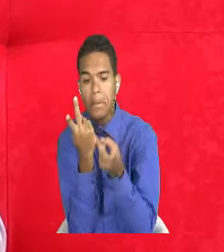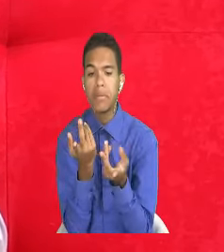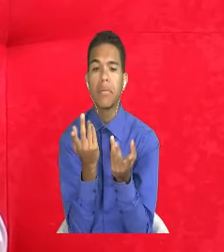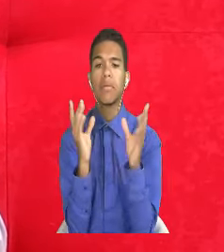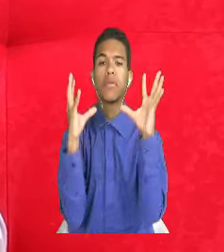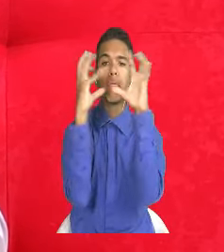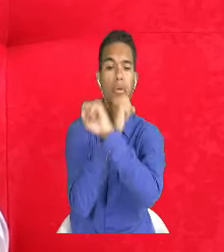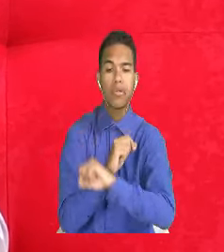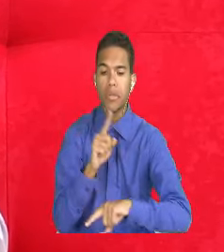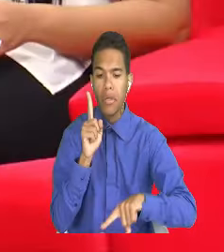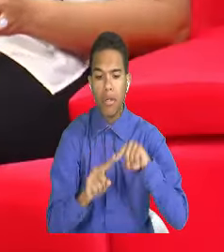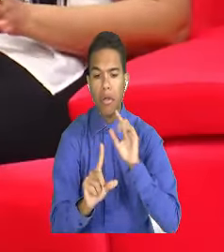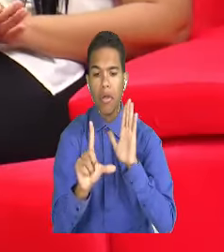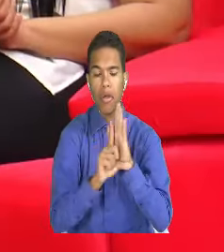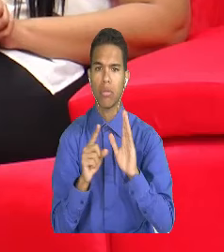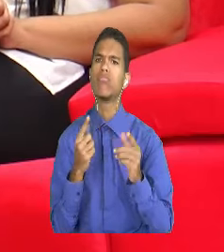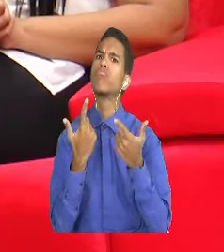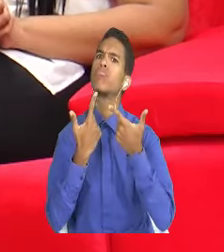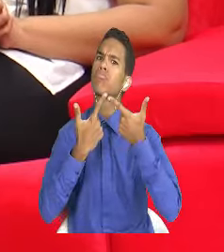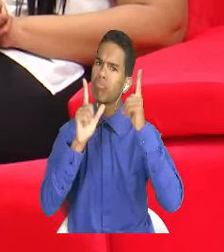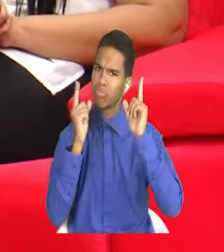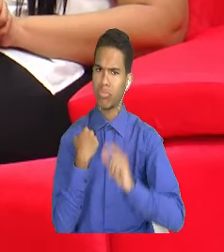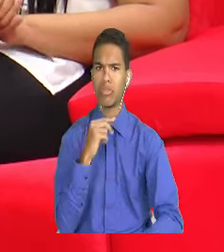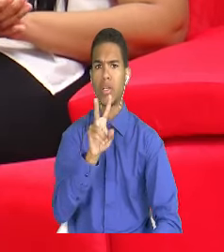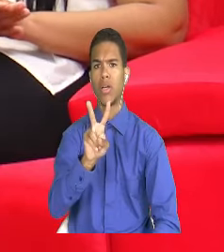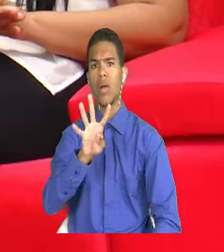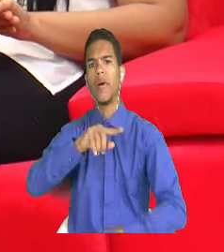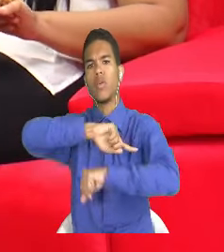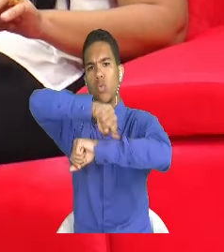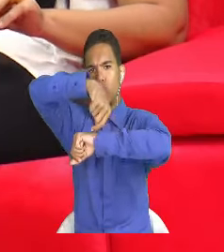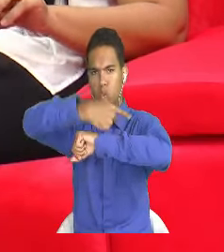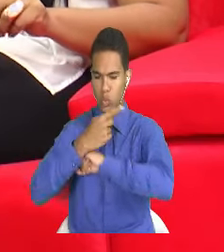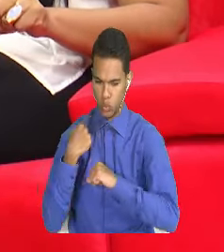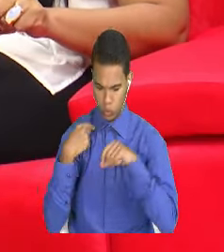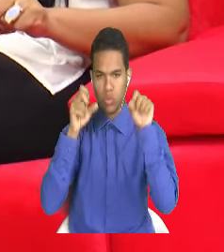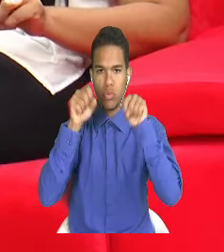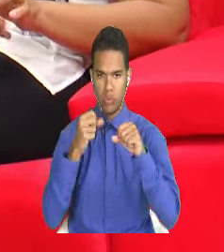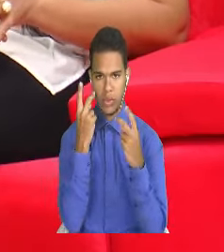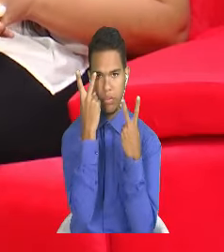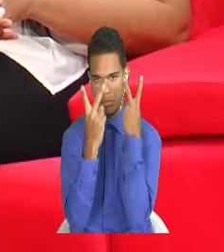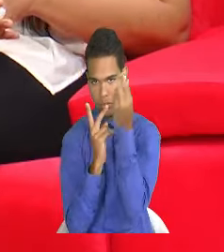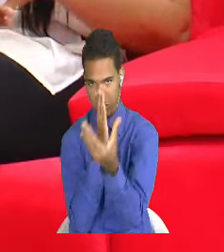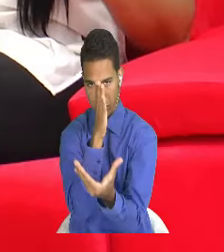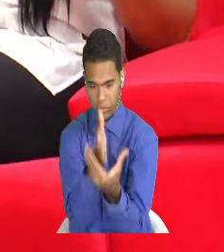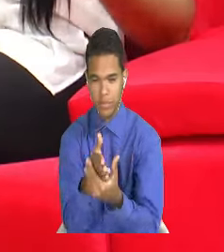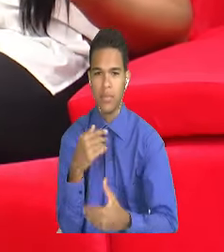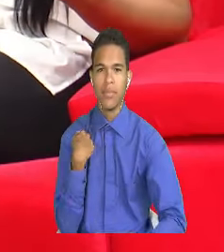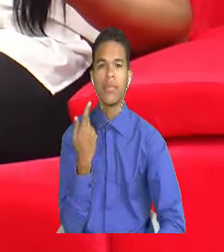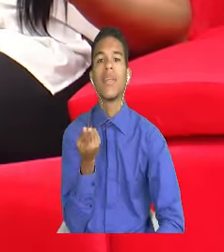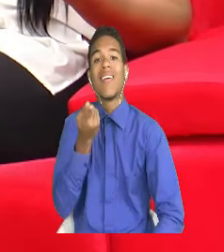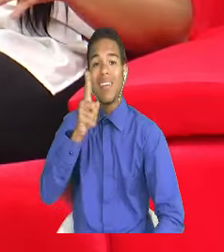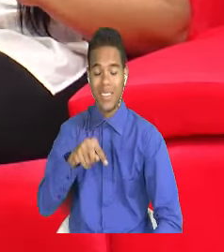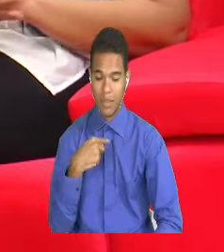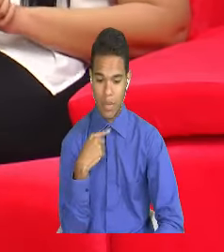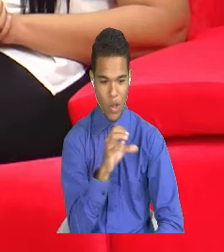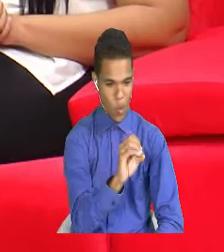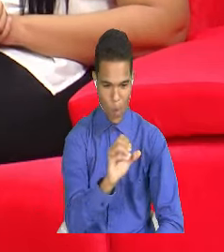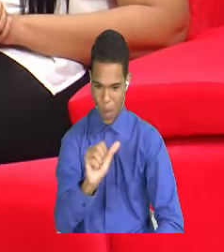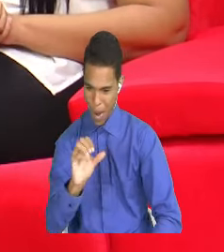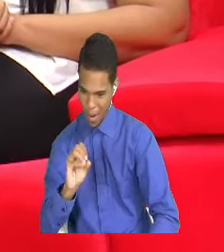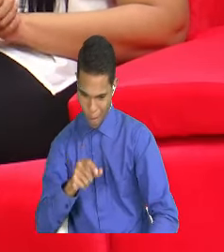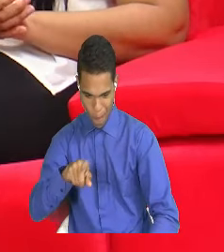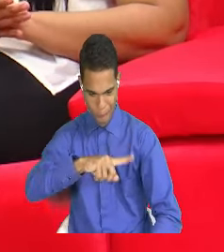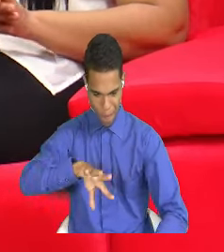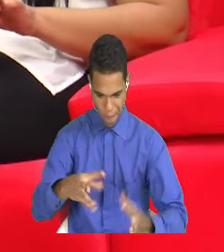existir en la ciudad. Bueno, precisamente ese importante equipo humano que tiene la clínica Reina Lucía en Barranca Bermeja, hoy está con